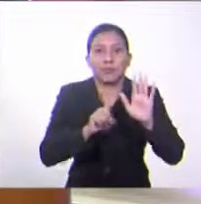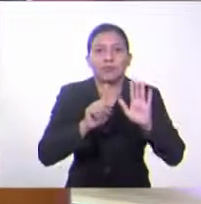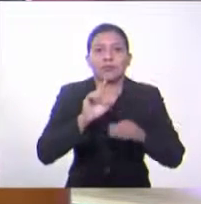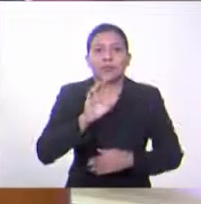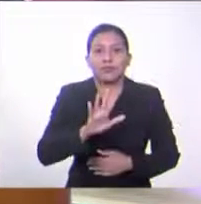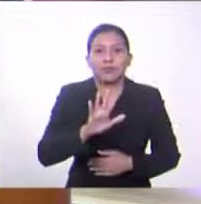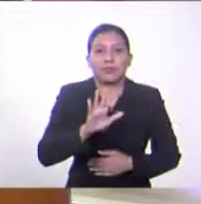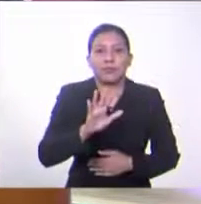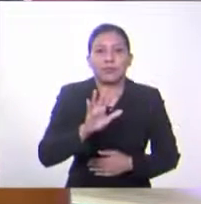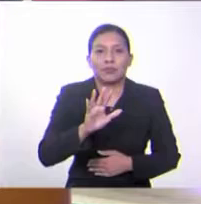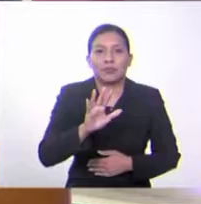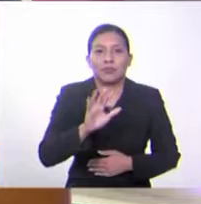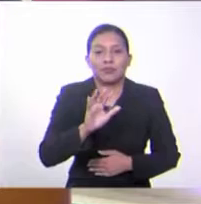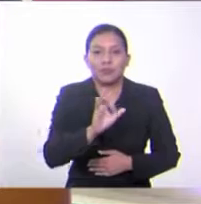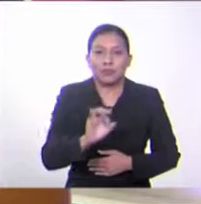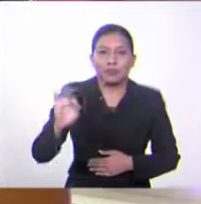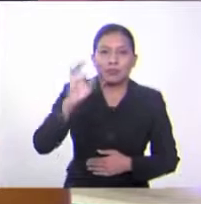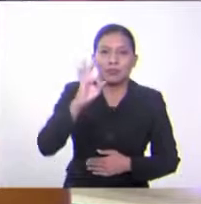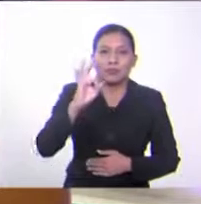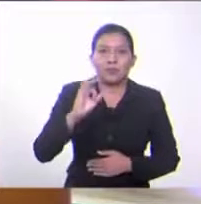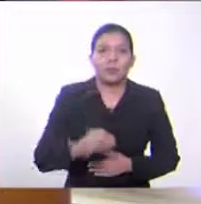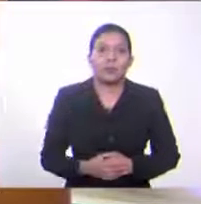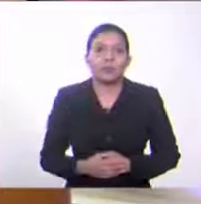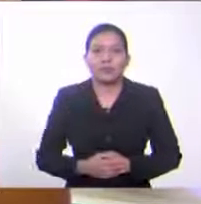El ángulo